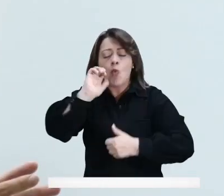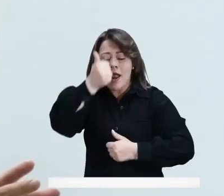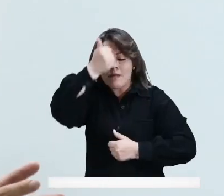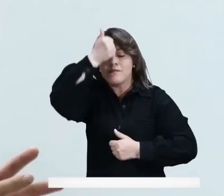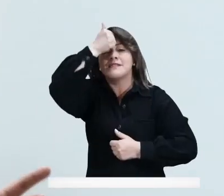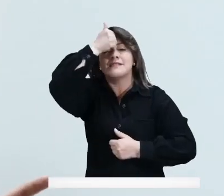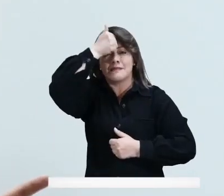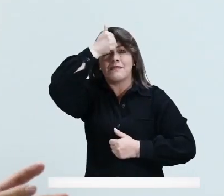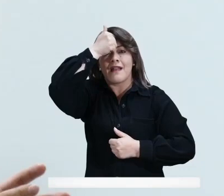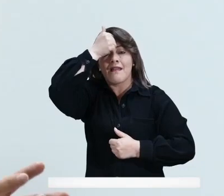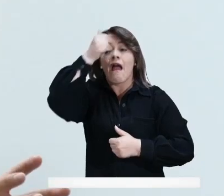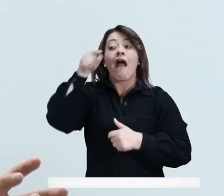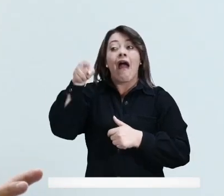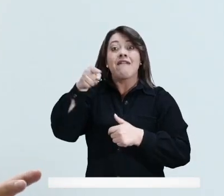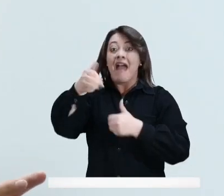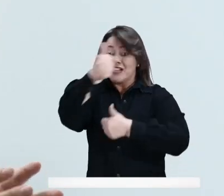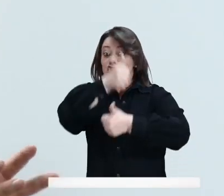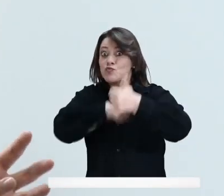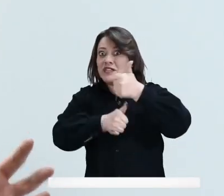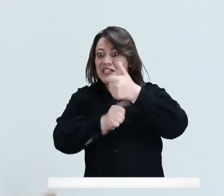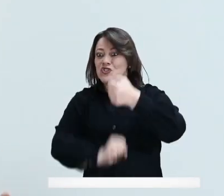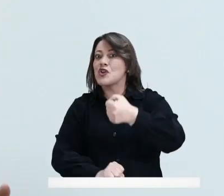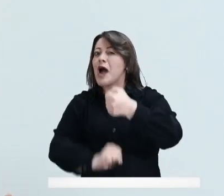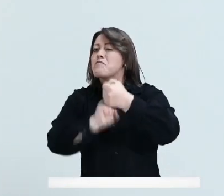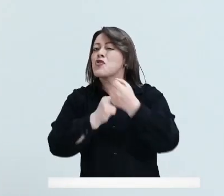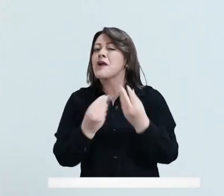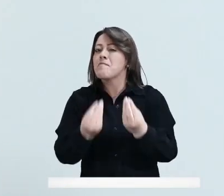esta subdirección pues se ha encargado, en el